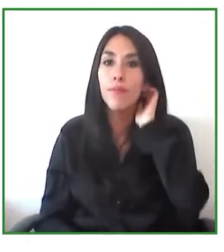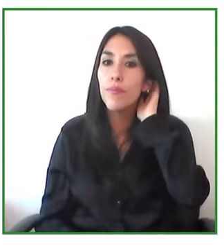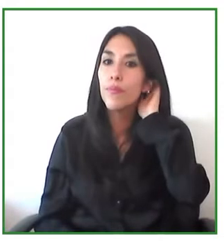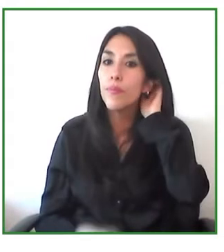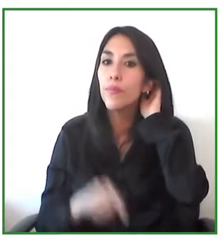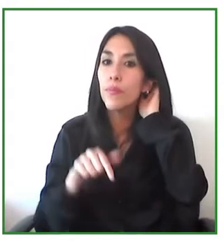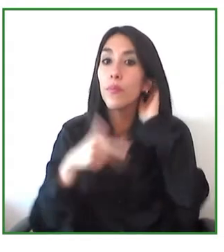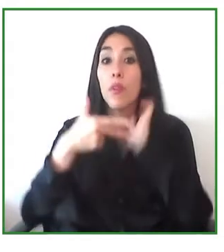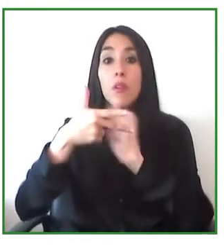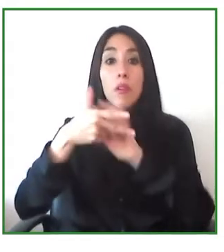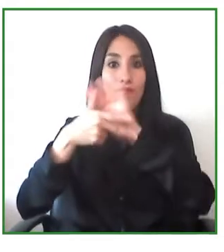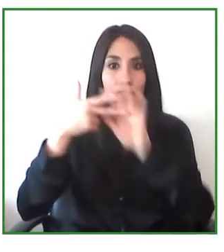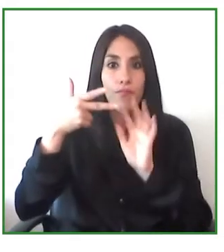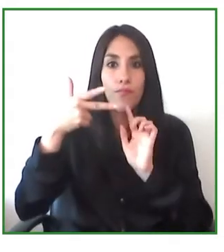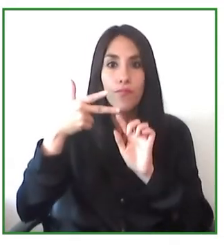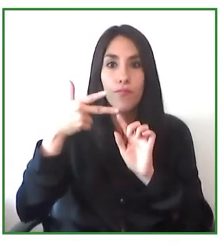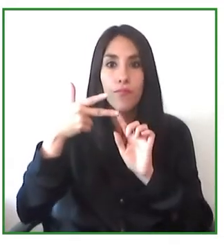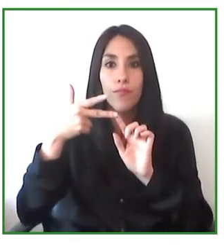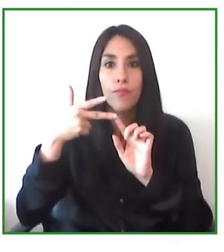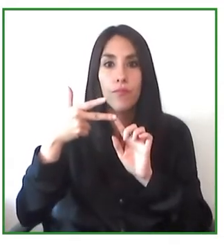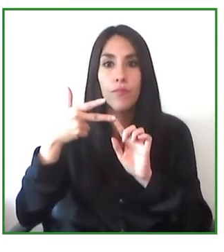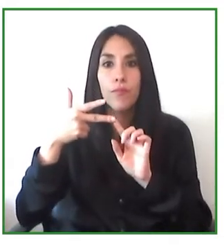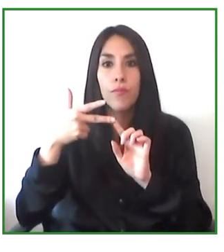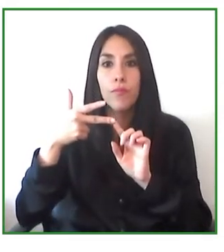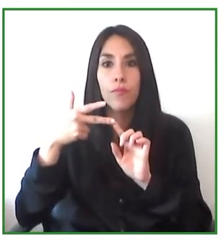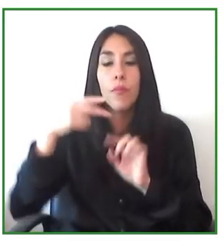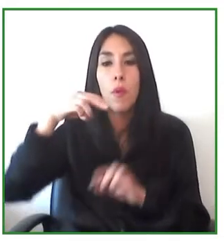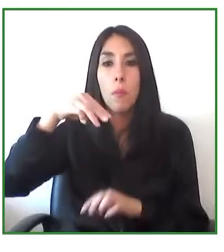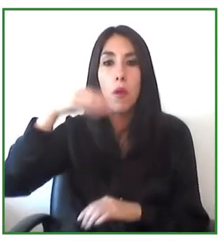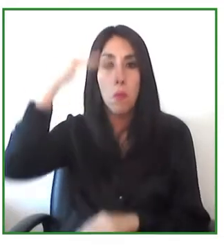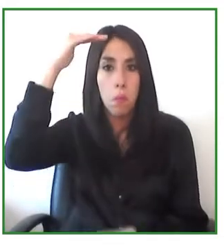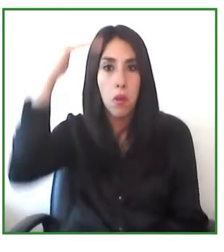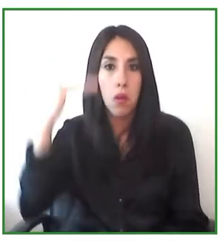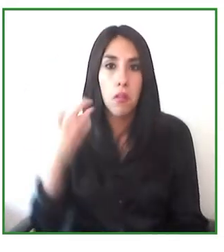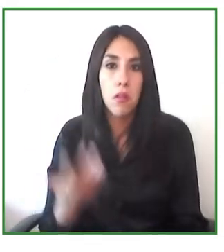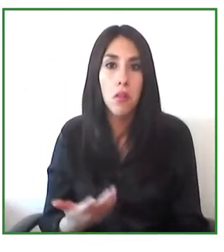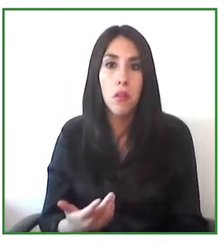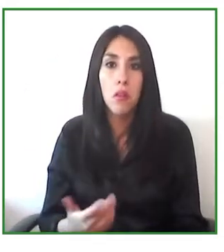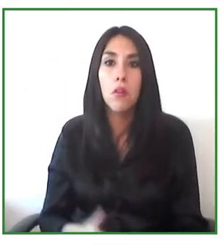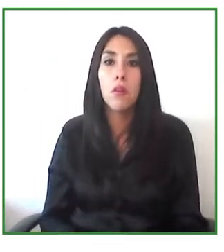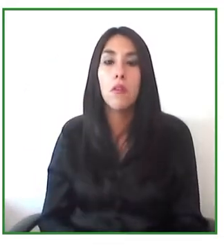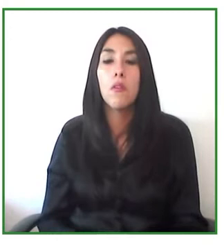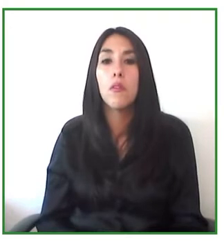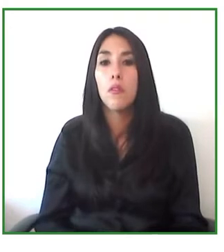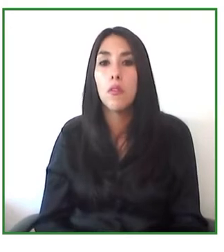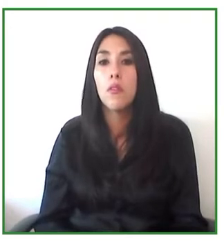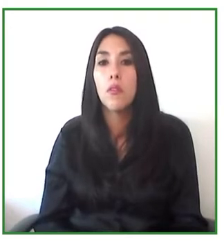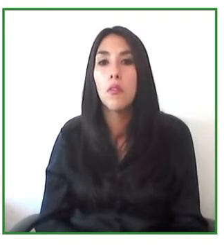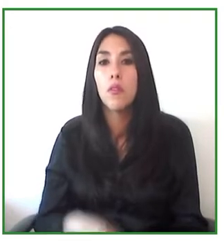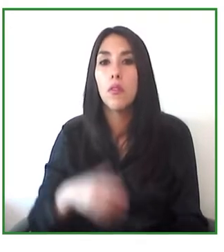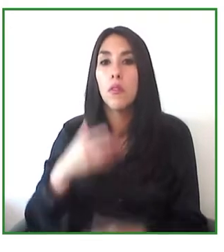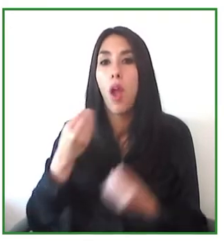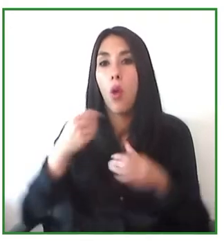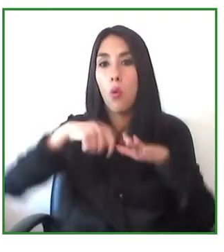de masajes, gastronomía y administración. Sin embargo, al ir descubriendo la herramienta,